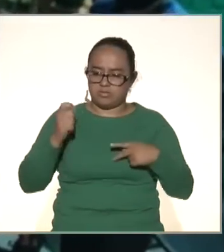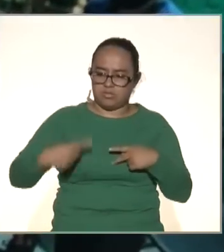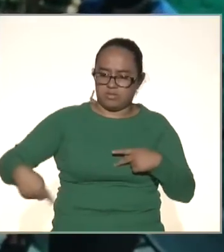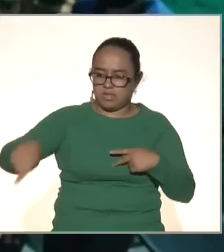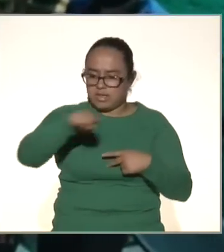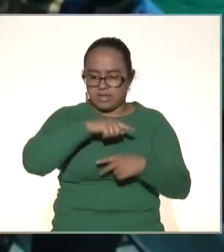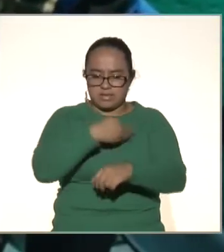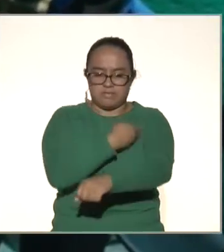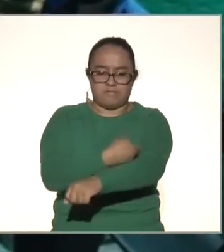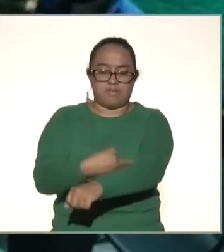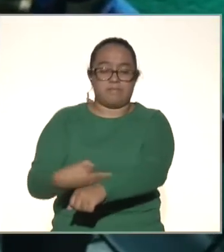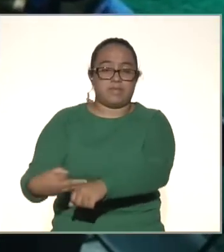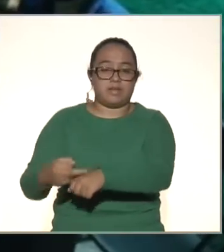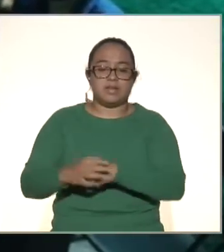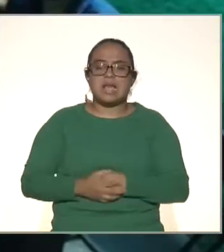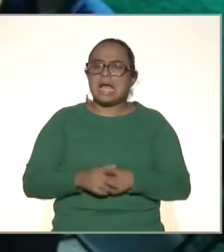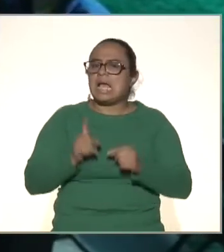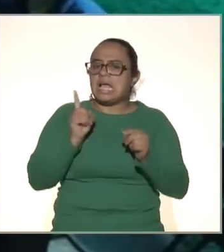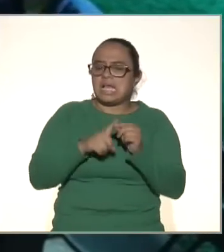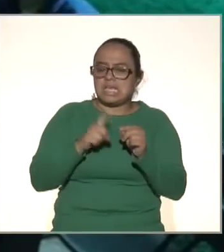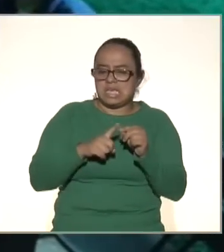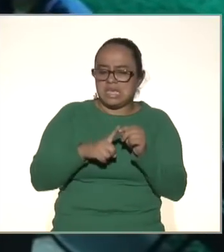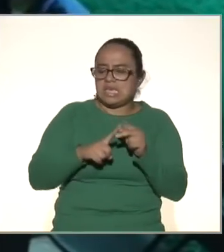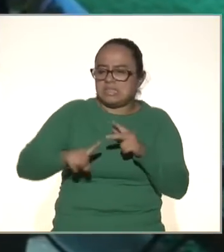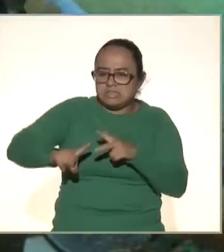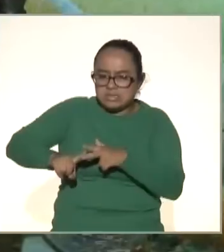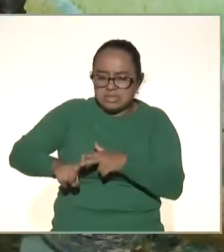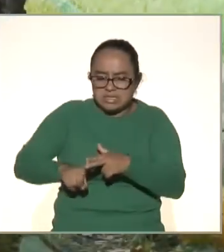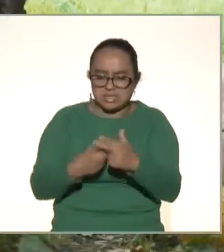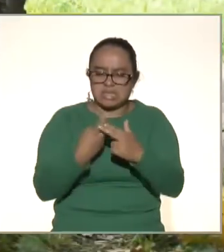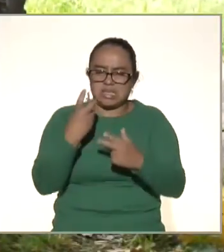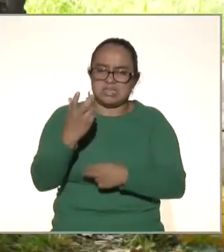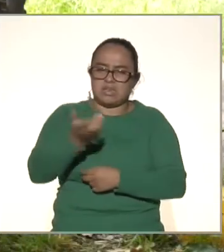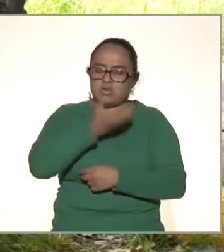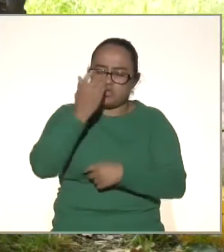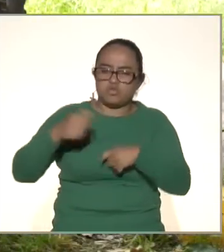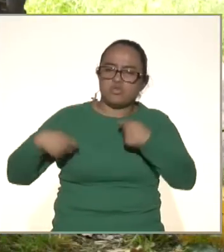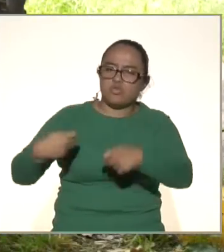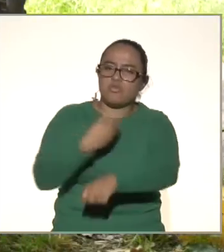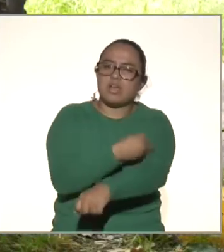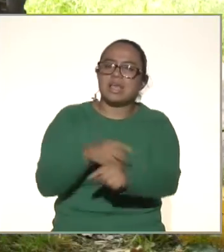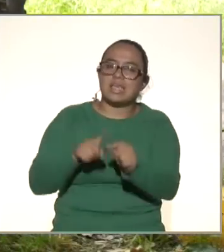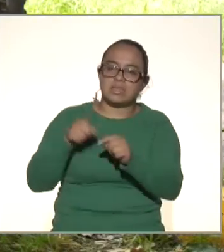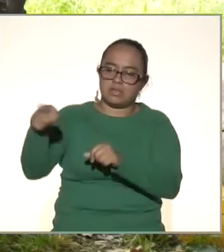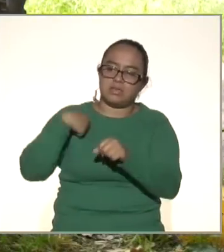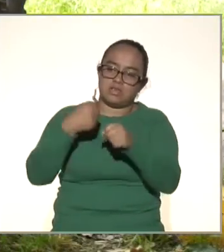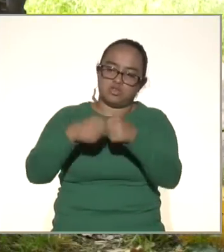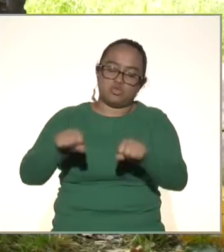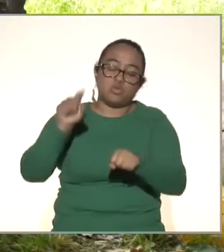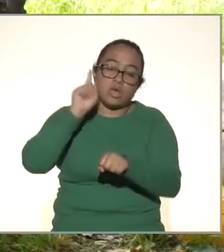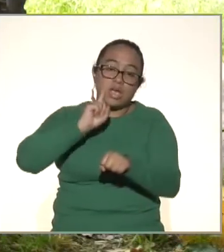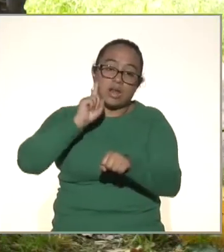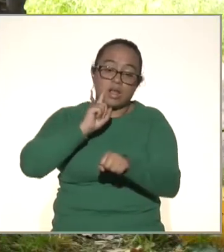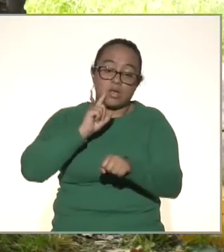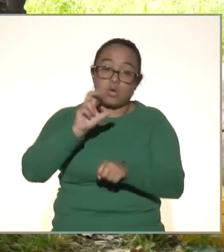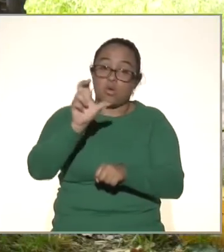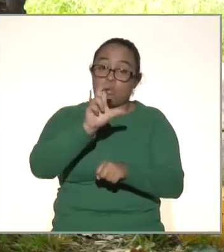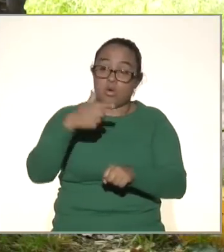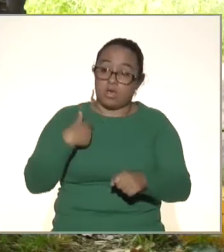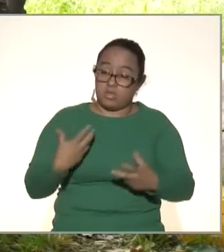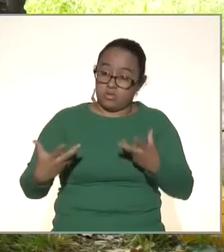familia. Quien inició esta tradición familiar pues fue mi suegra. Desde que yo